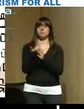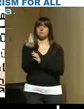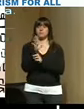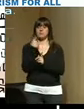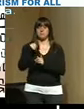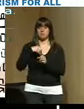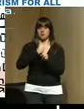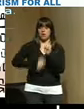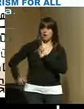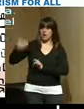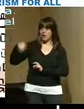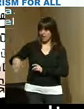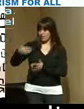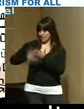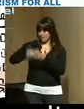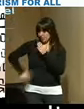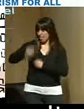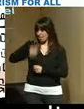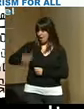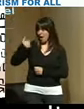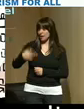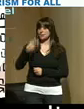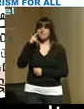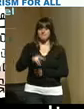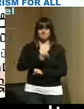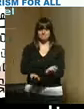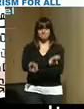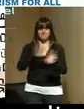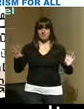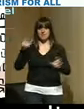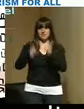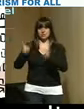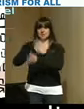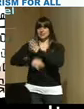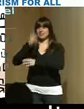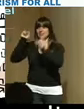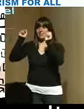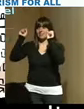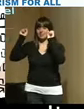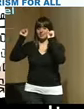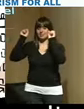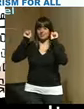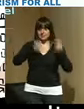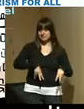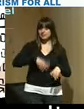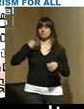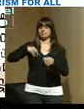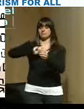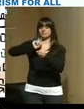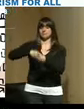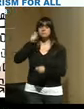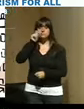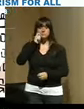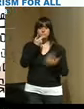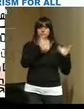que se publicó en aquella revista, donde se veía claramente que había una menor participación de las personas con discapacidad en el sector turístico,